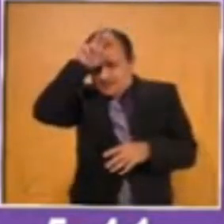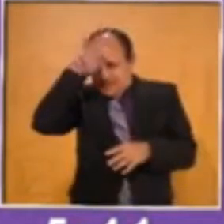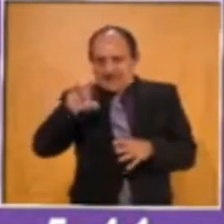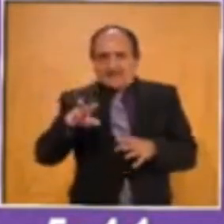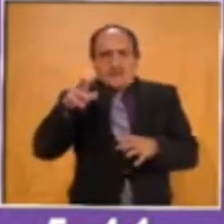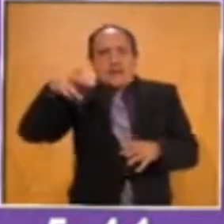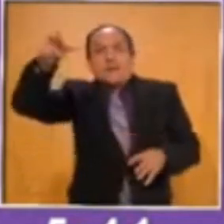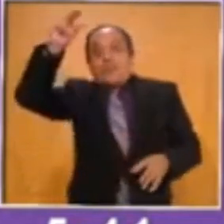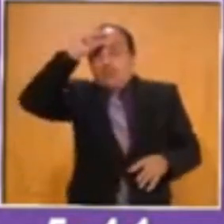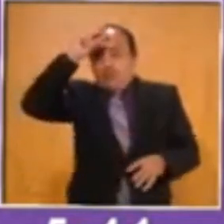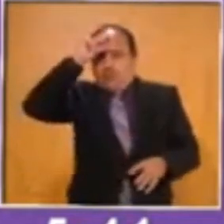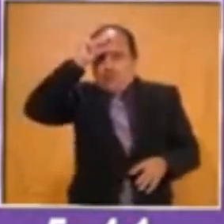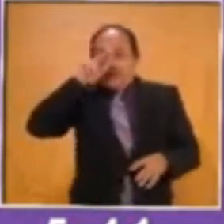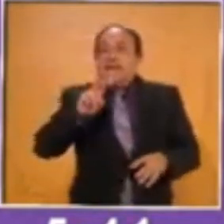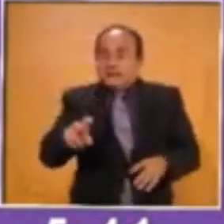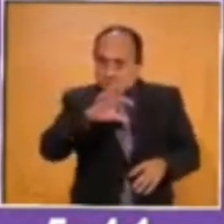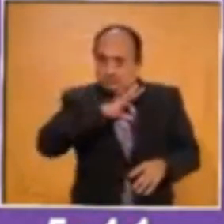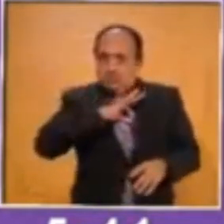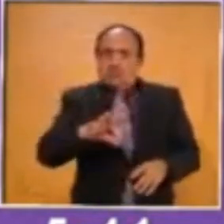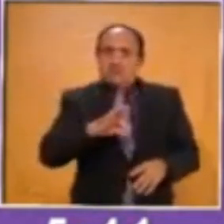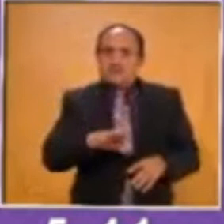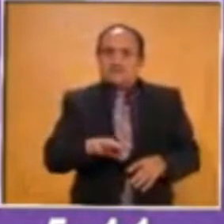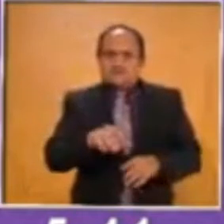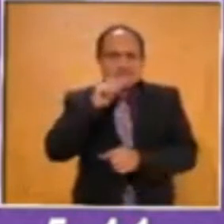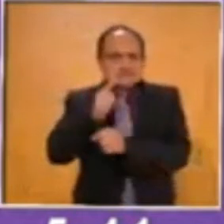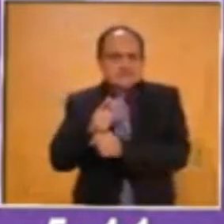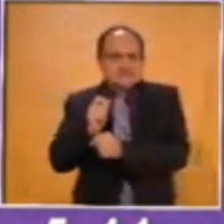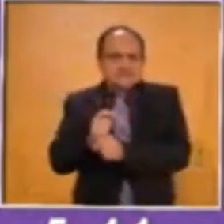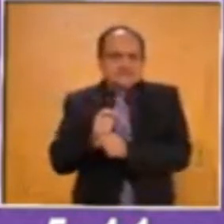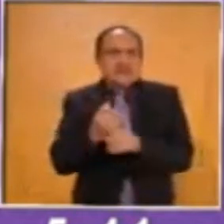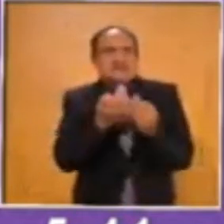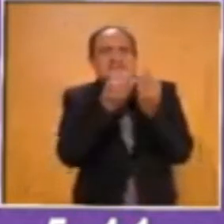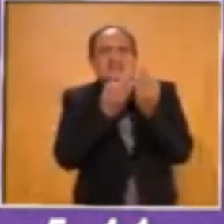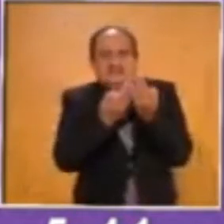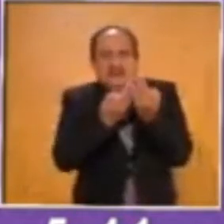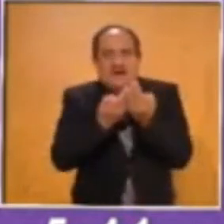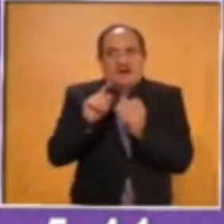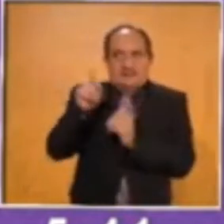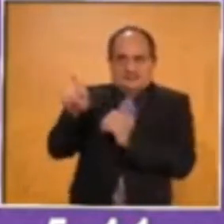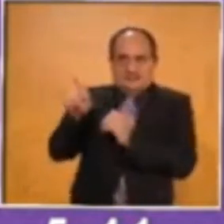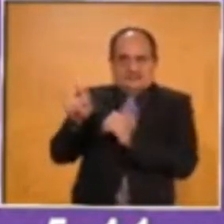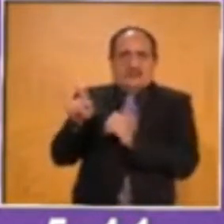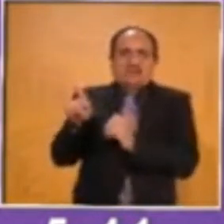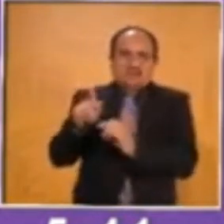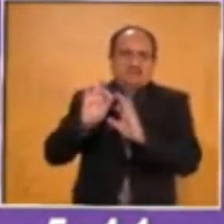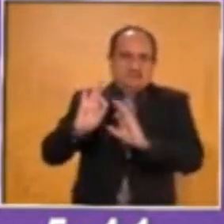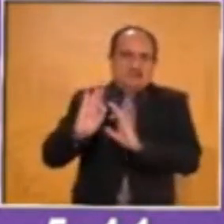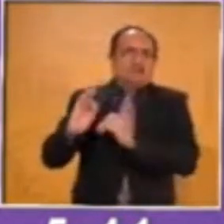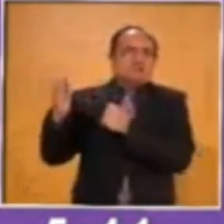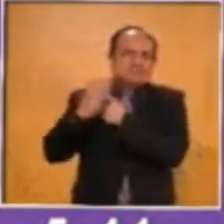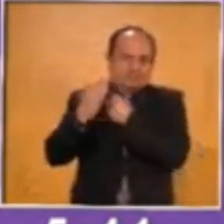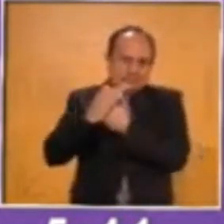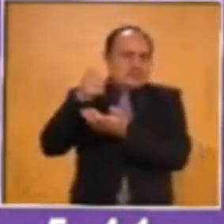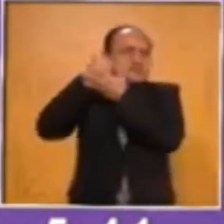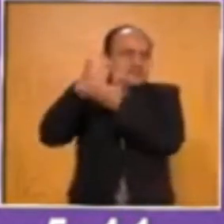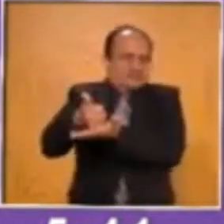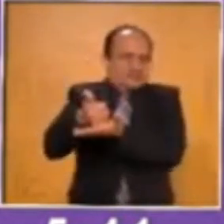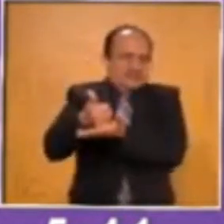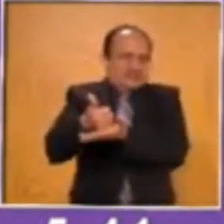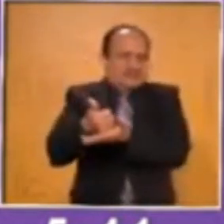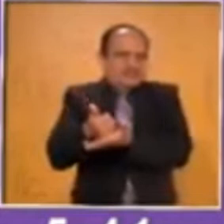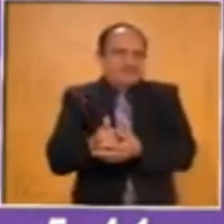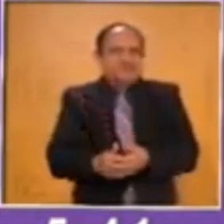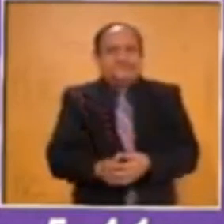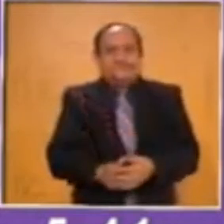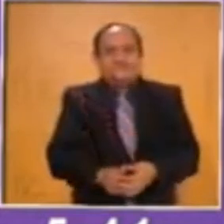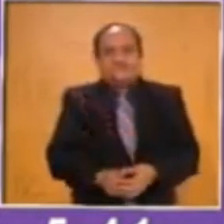más inteligentes y son capaces de reconocer y adorar a su cuidador, cuya efigie esculpen en sus